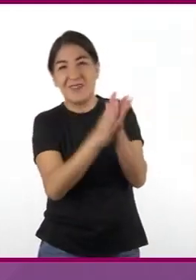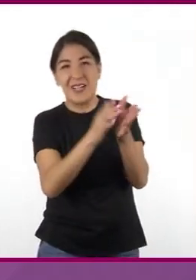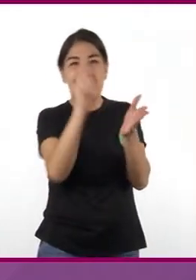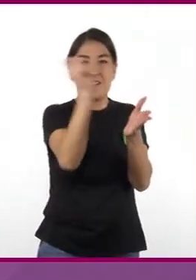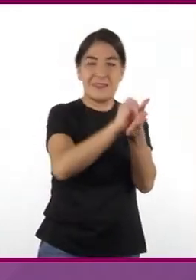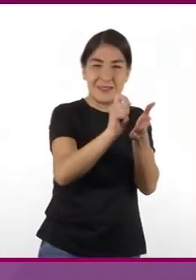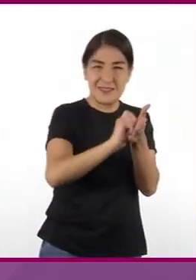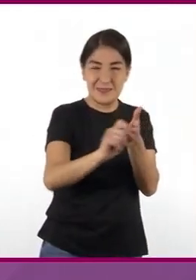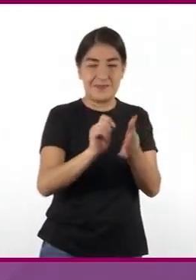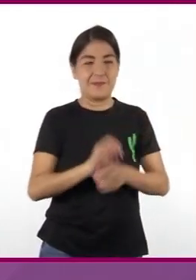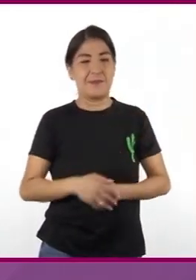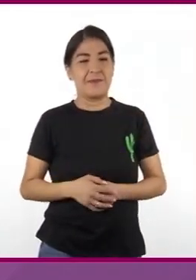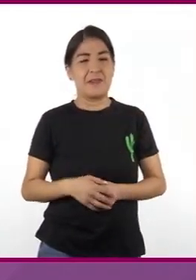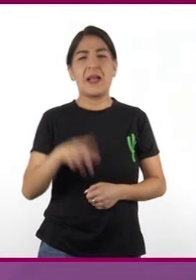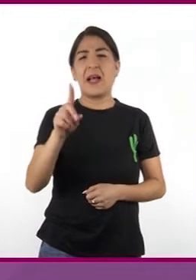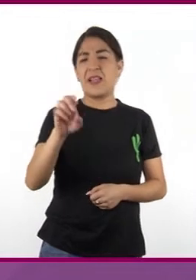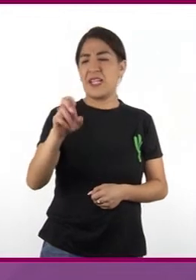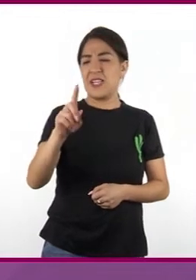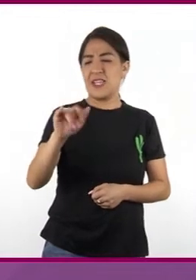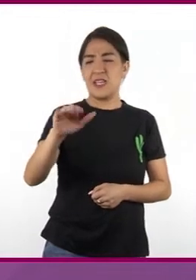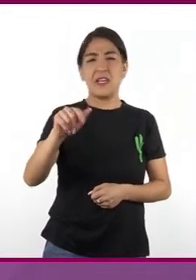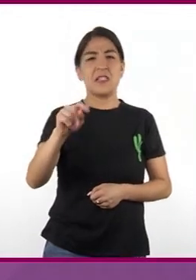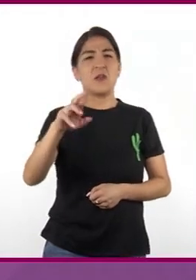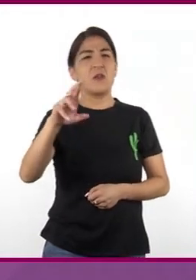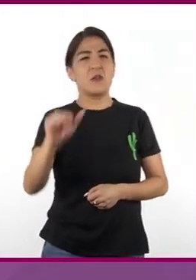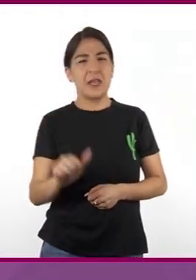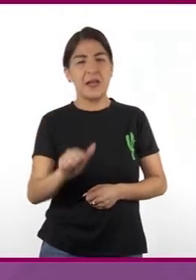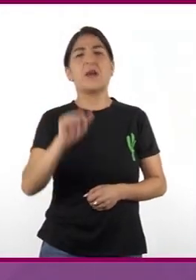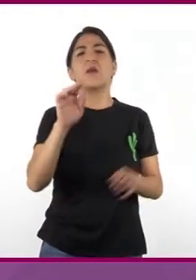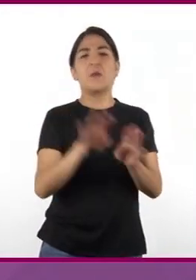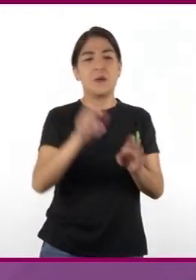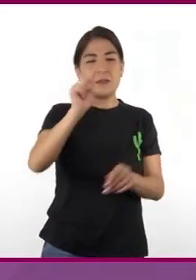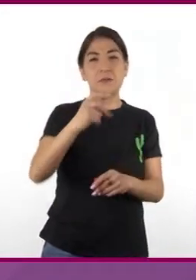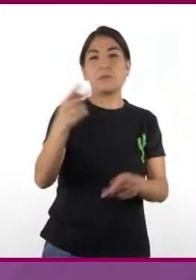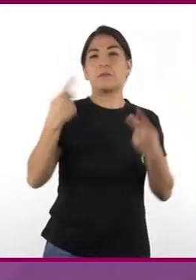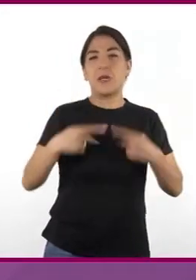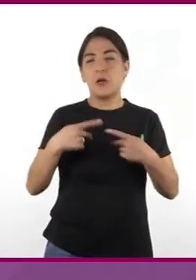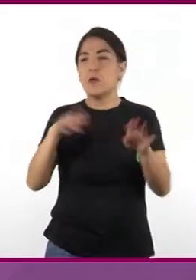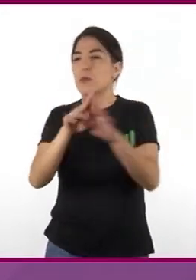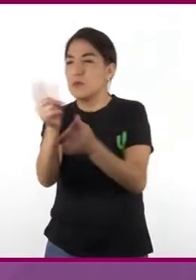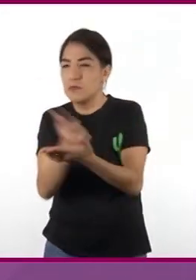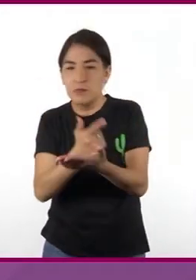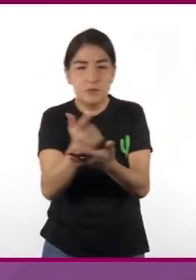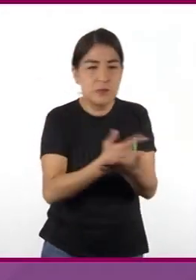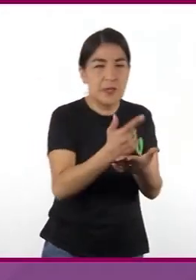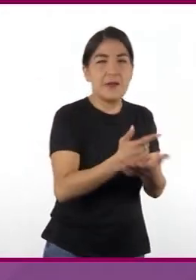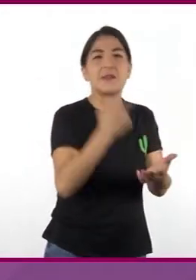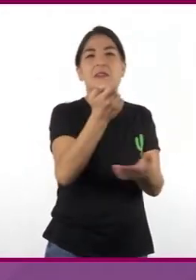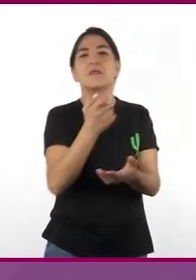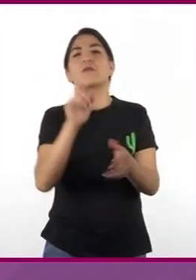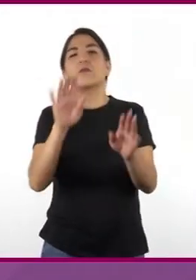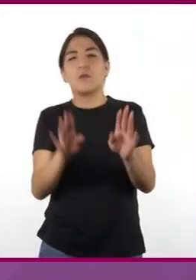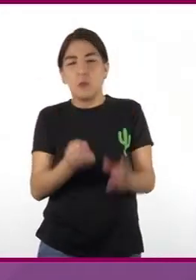La dedicatoria nos sugiere la persona que financiaba o costeaba la impresión del libro.